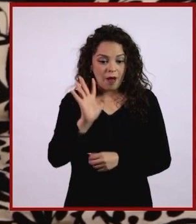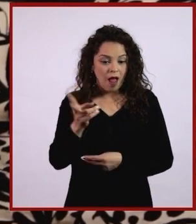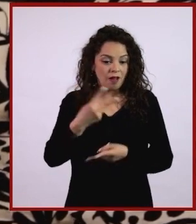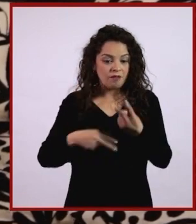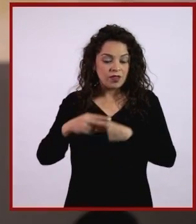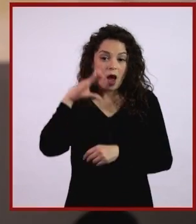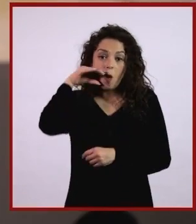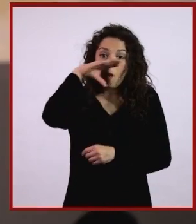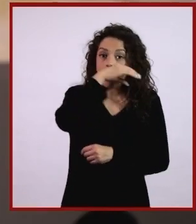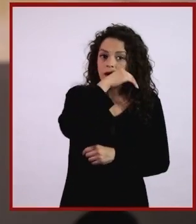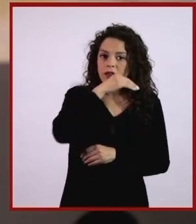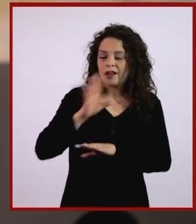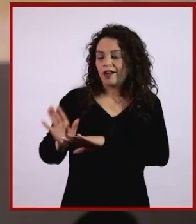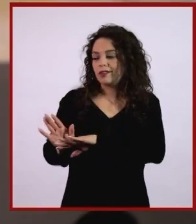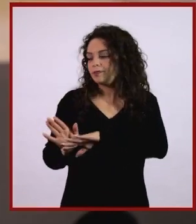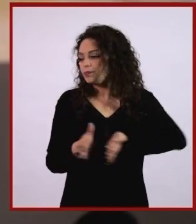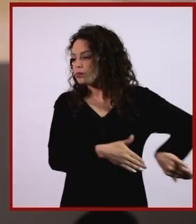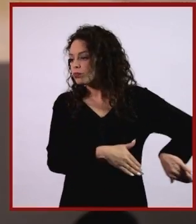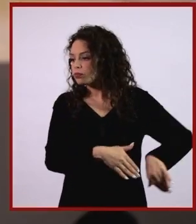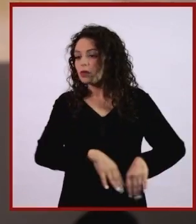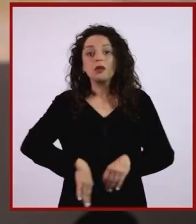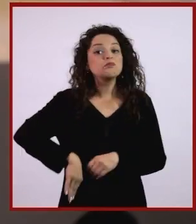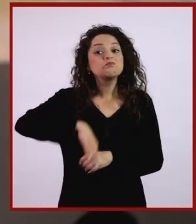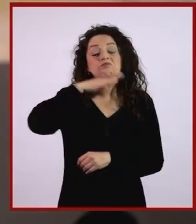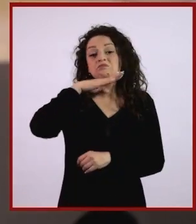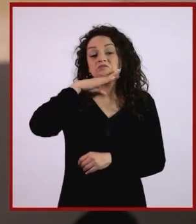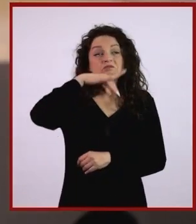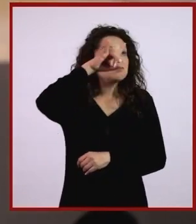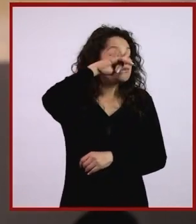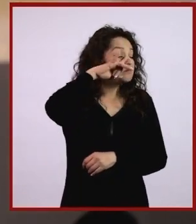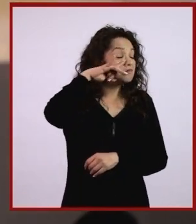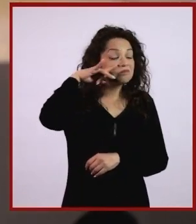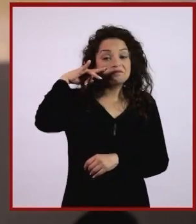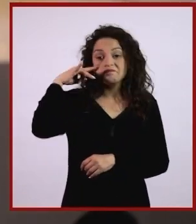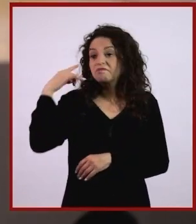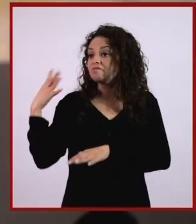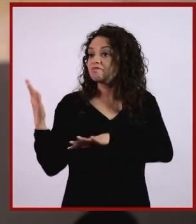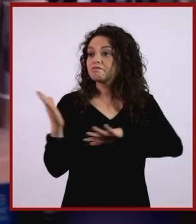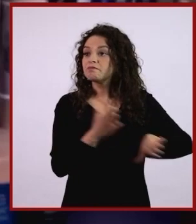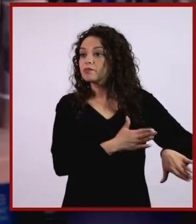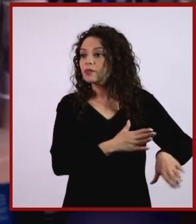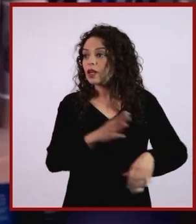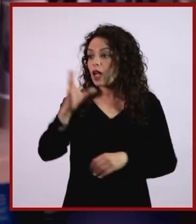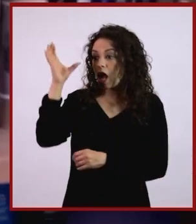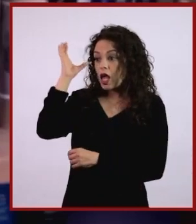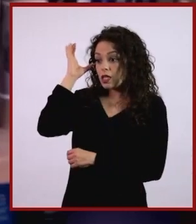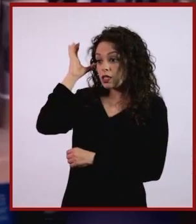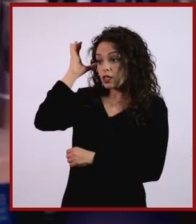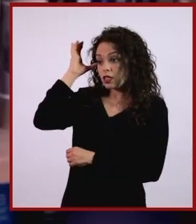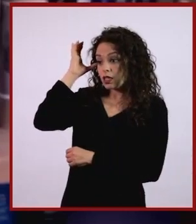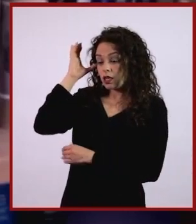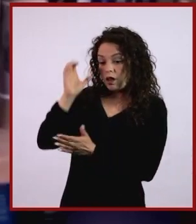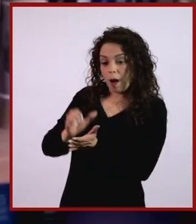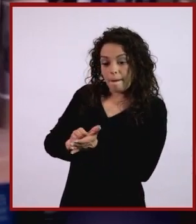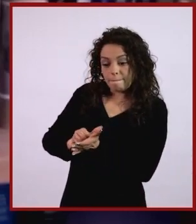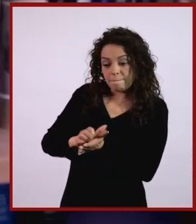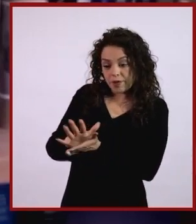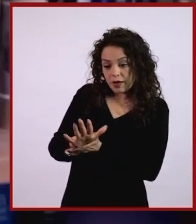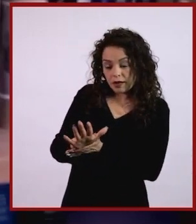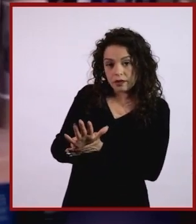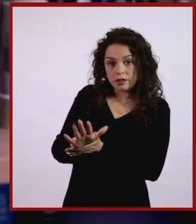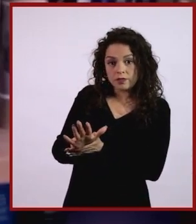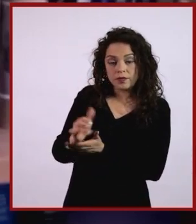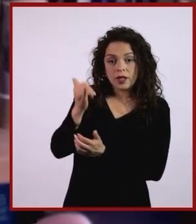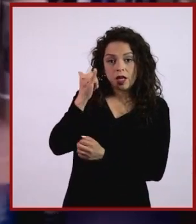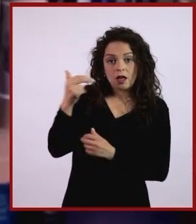son hechos invisibles. Se excluye a los chinos, que han sido tradicionalmente inclusive expulsados y